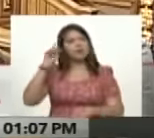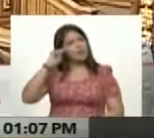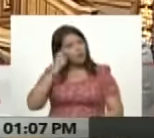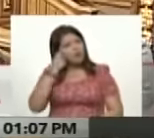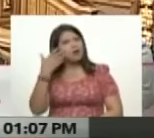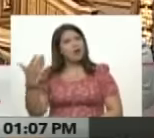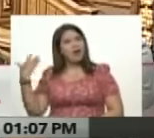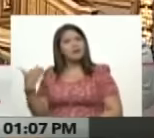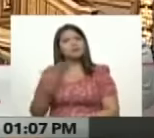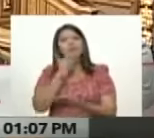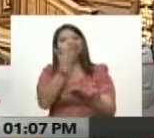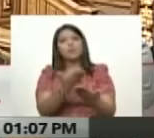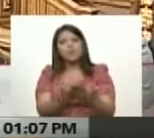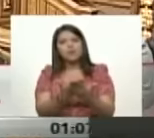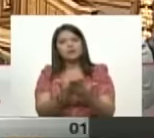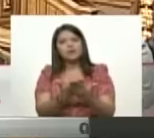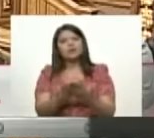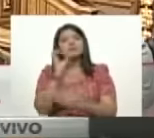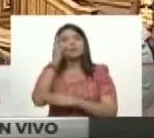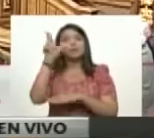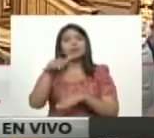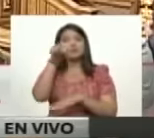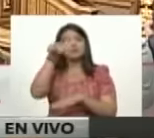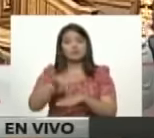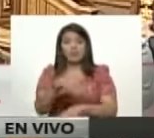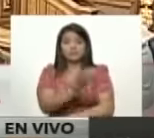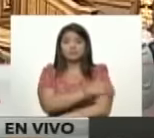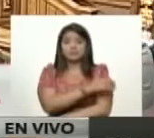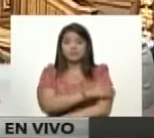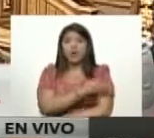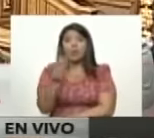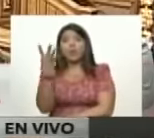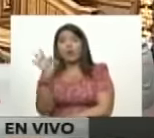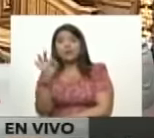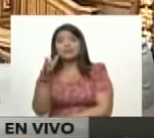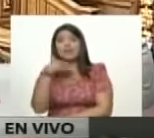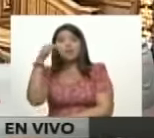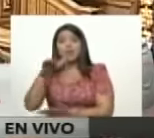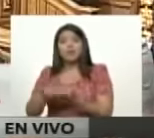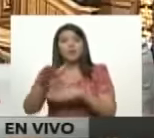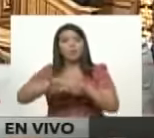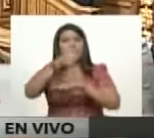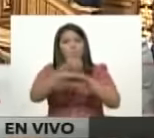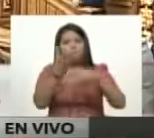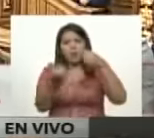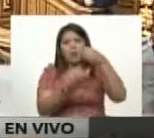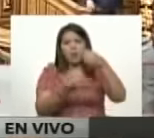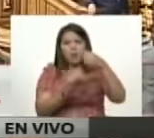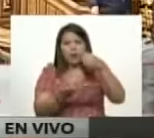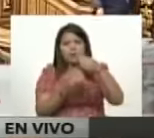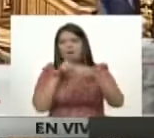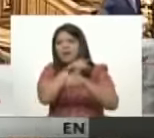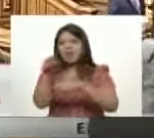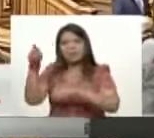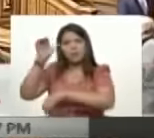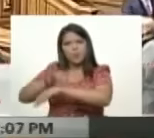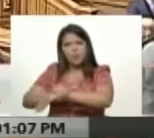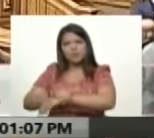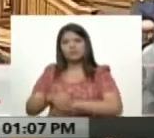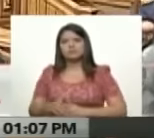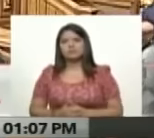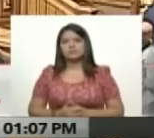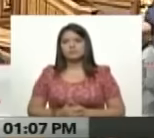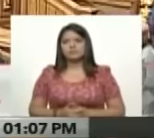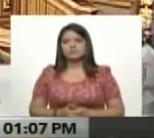hecha por la derecha nacional, se olvidan de los más de 40 muertos productos de las guarimbas. Diputado Víctor Clark,